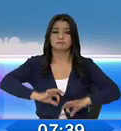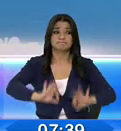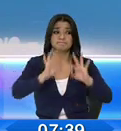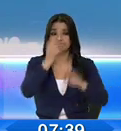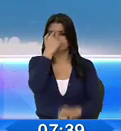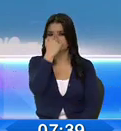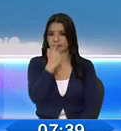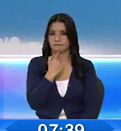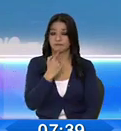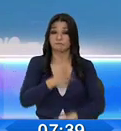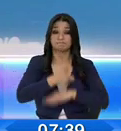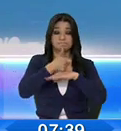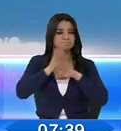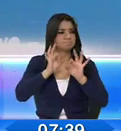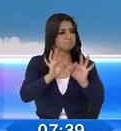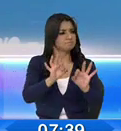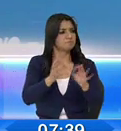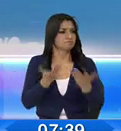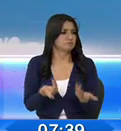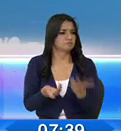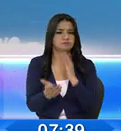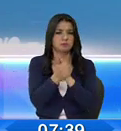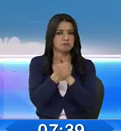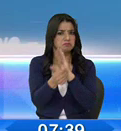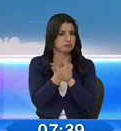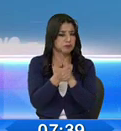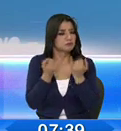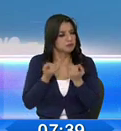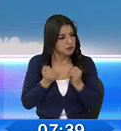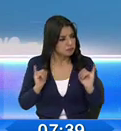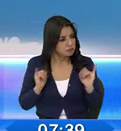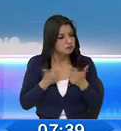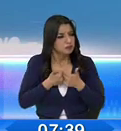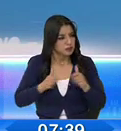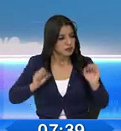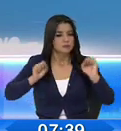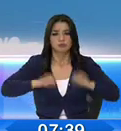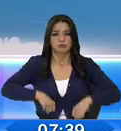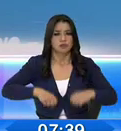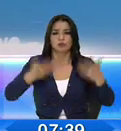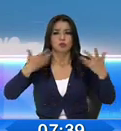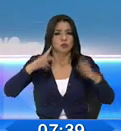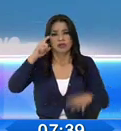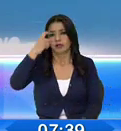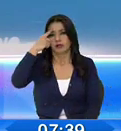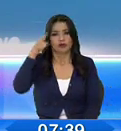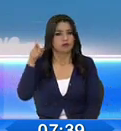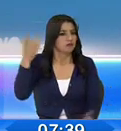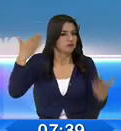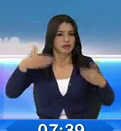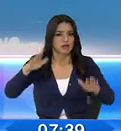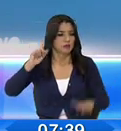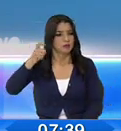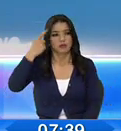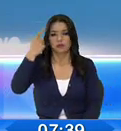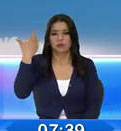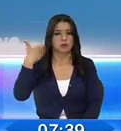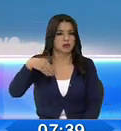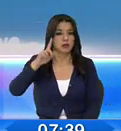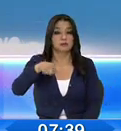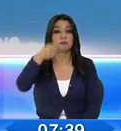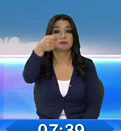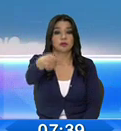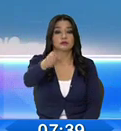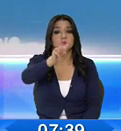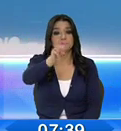autoridades del estado que tenga ahora suficiente autonomía e independencia independientemente del gobierno que esté el próximo